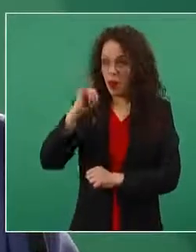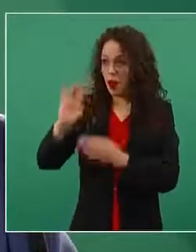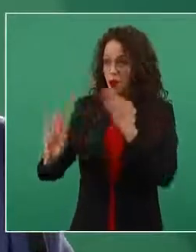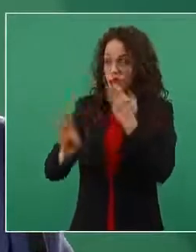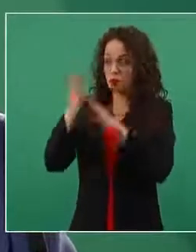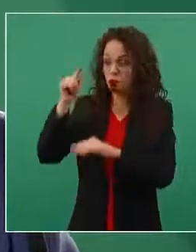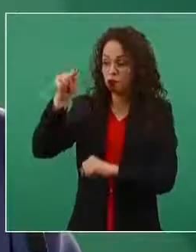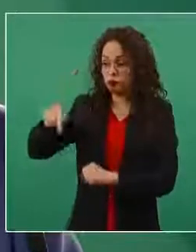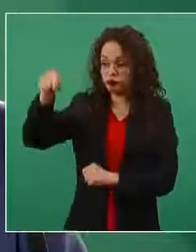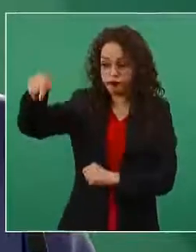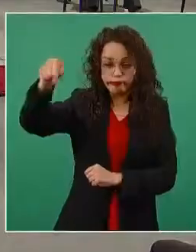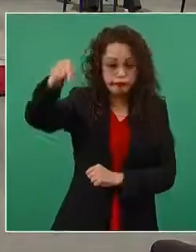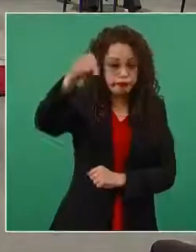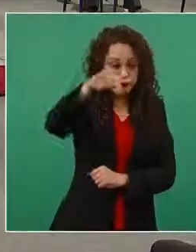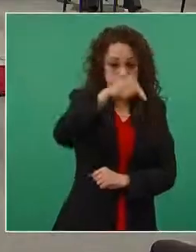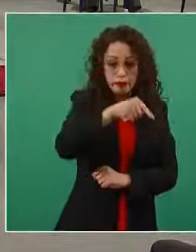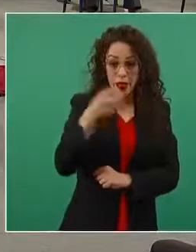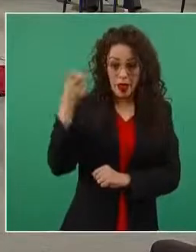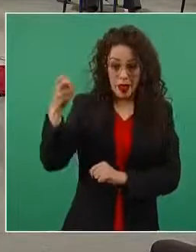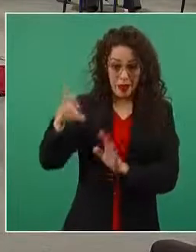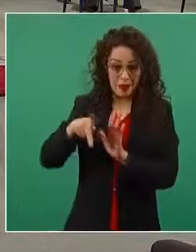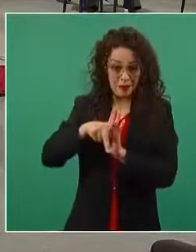Es un periódico